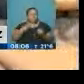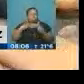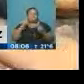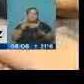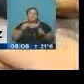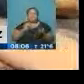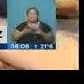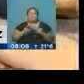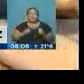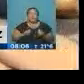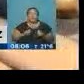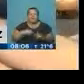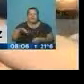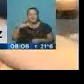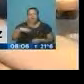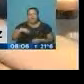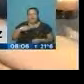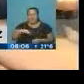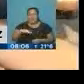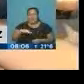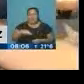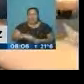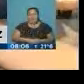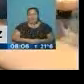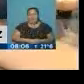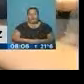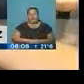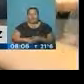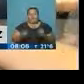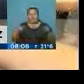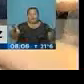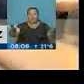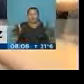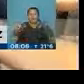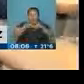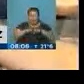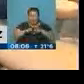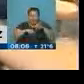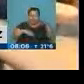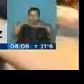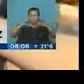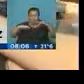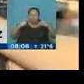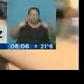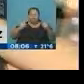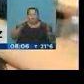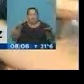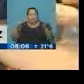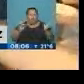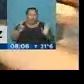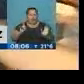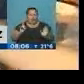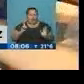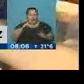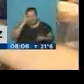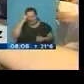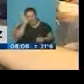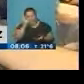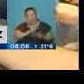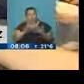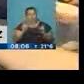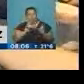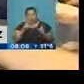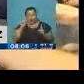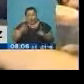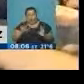hacerse eso. Tienen que estar dados los niveles de ingresos como para que sea balanceado, no se está inventando nada nuevo,